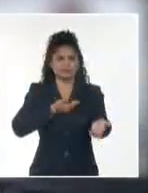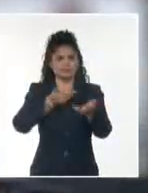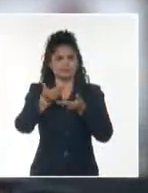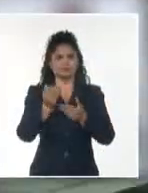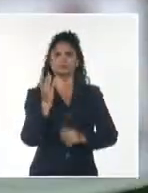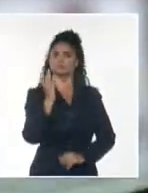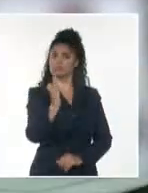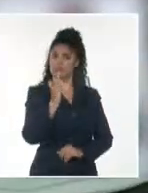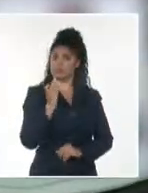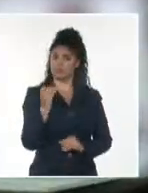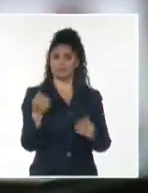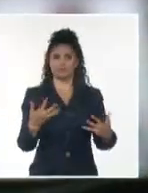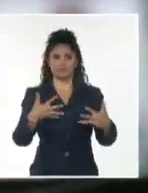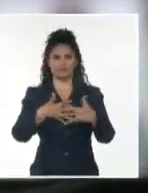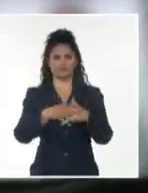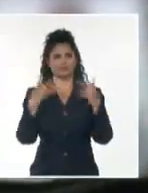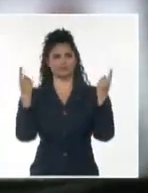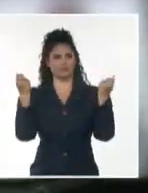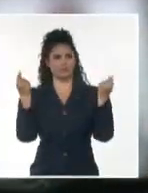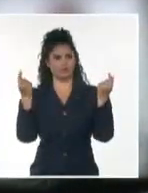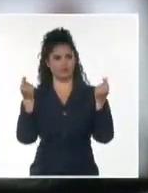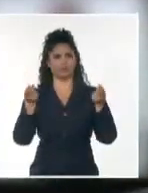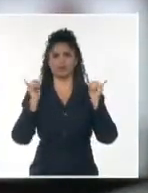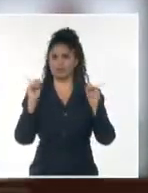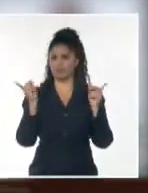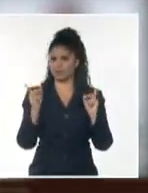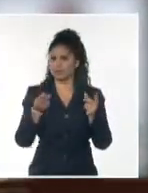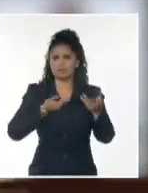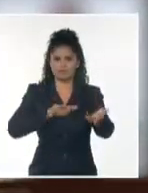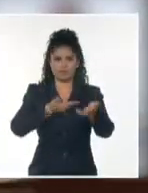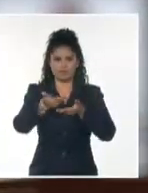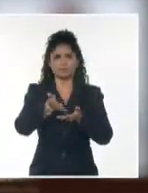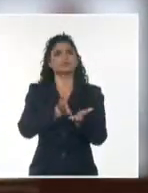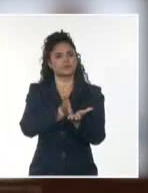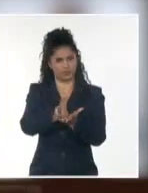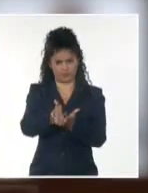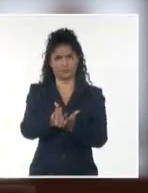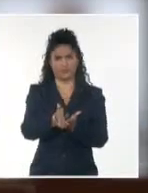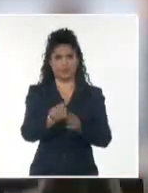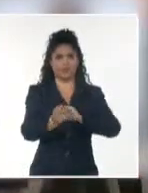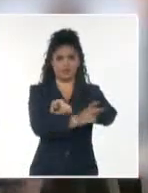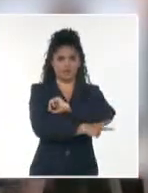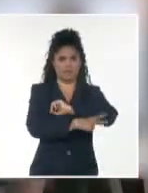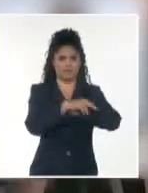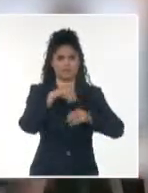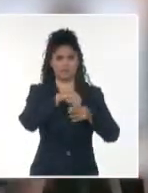económicas, comerciales y de cooperación se mantiene entre el país africano